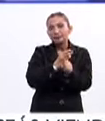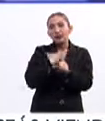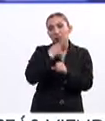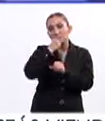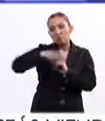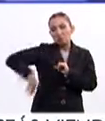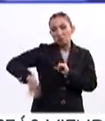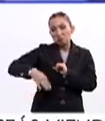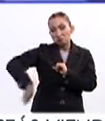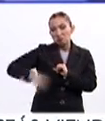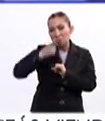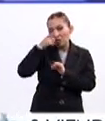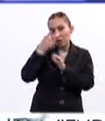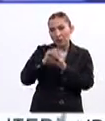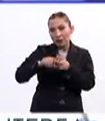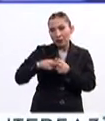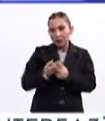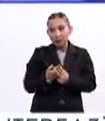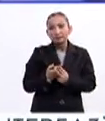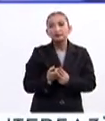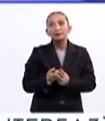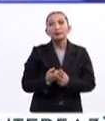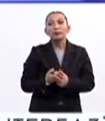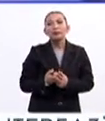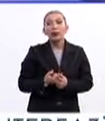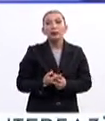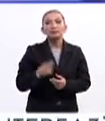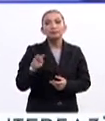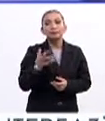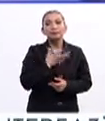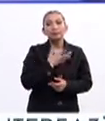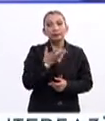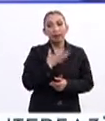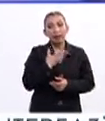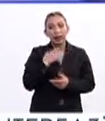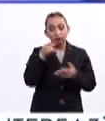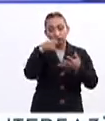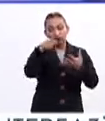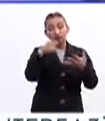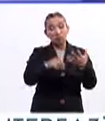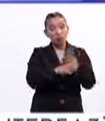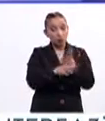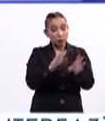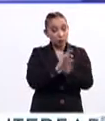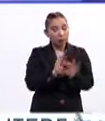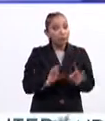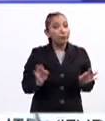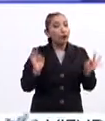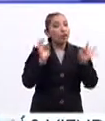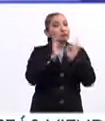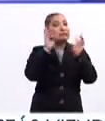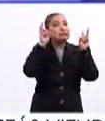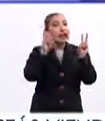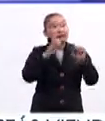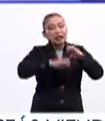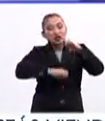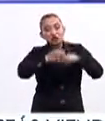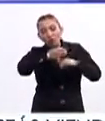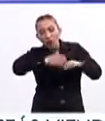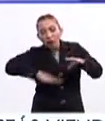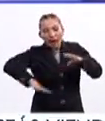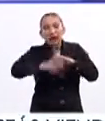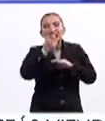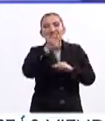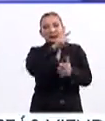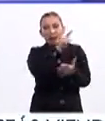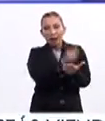lo mencionaste, lo comentaste al principio de este programa, Omar, pues tiene pues puntos muy importantes en cuanto a la estructura de fondo de